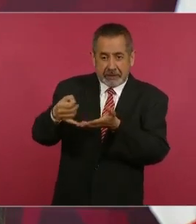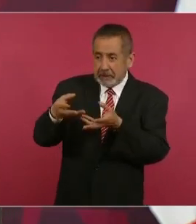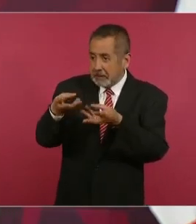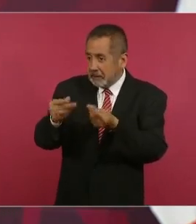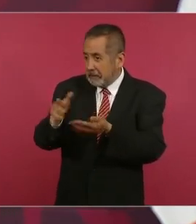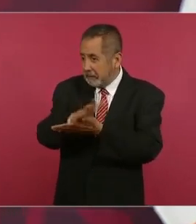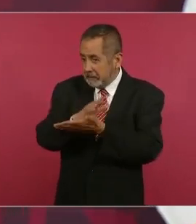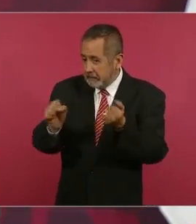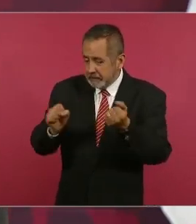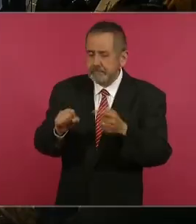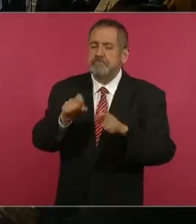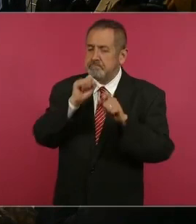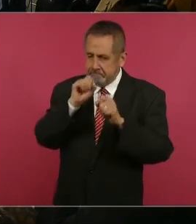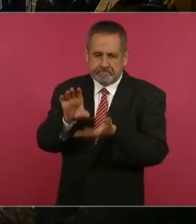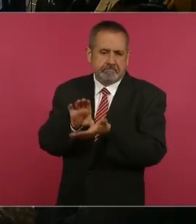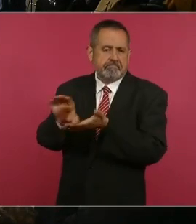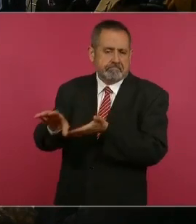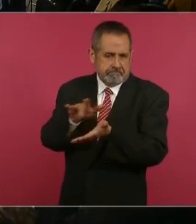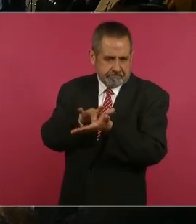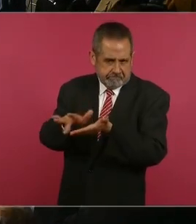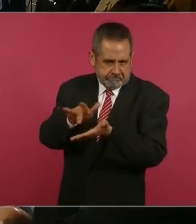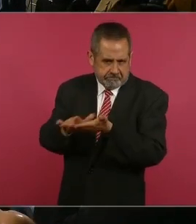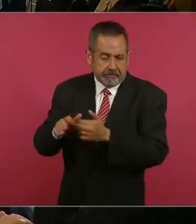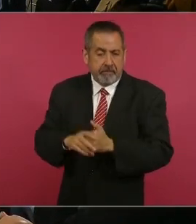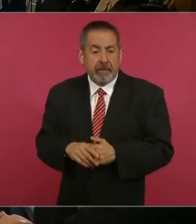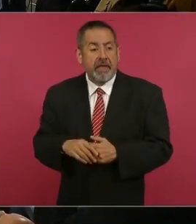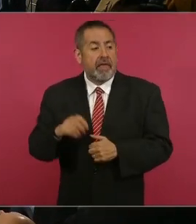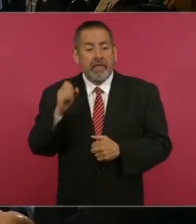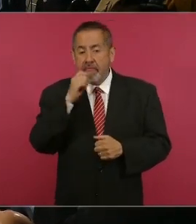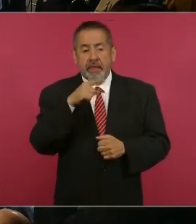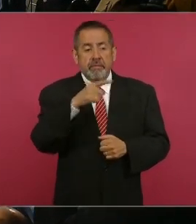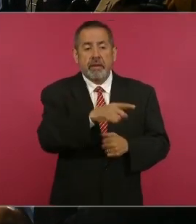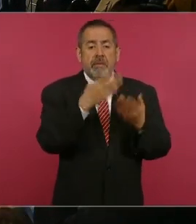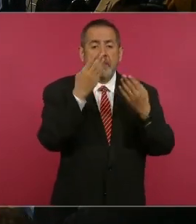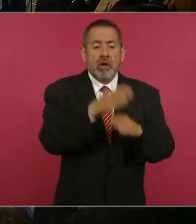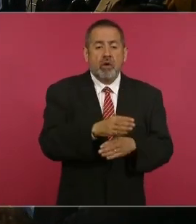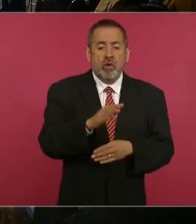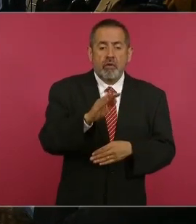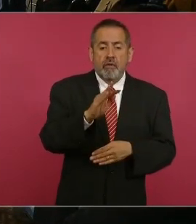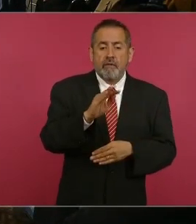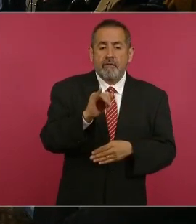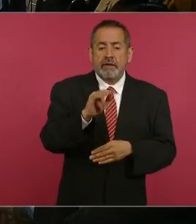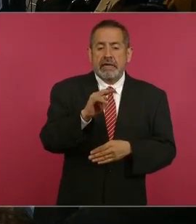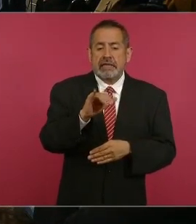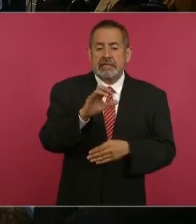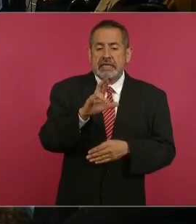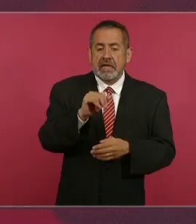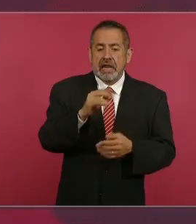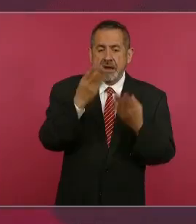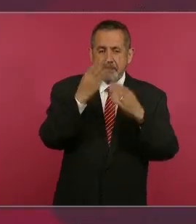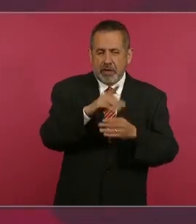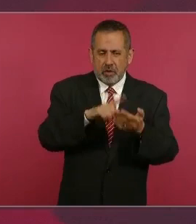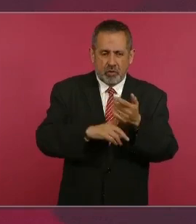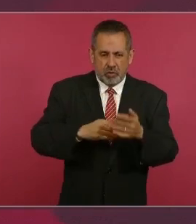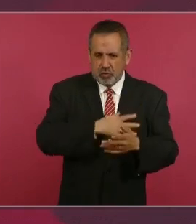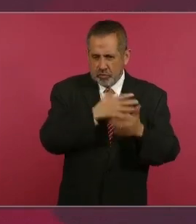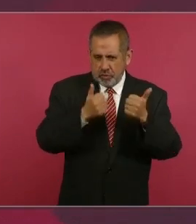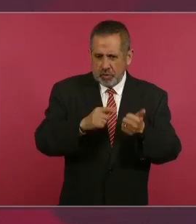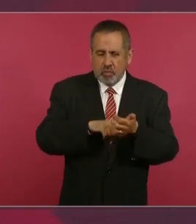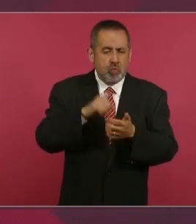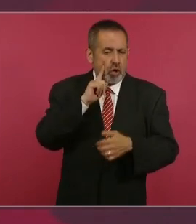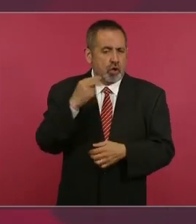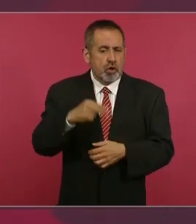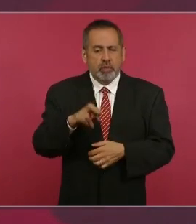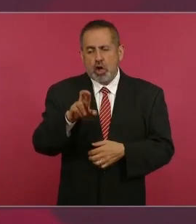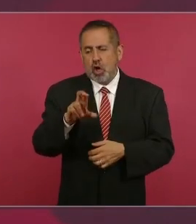va a estar también la financiera para el bienestar, Rocío Mejía.